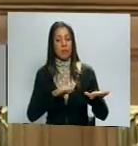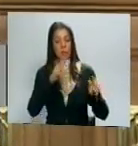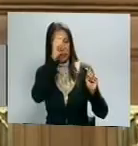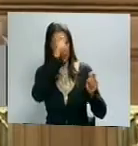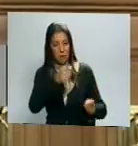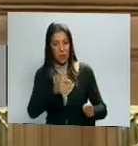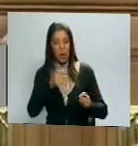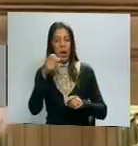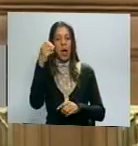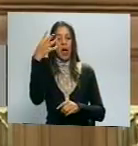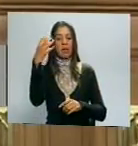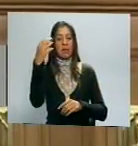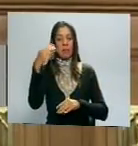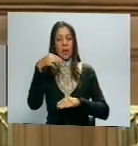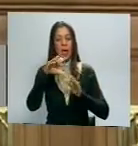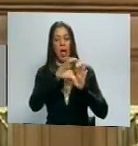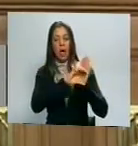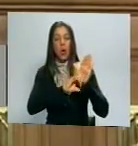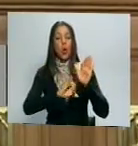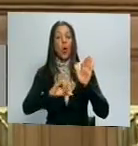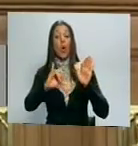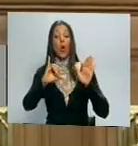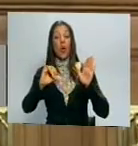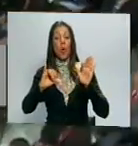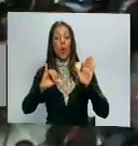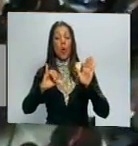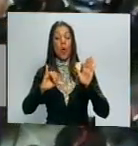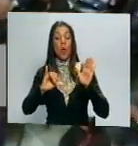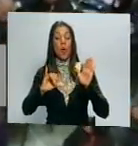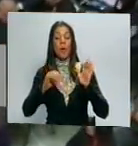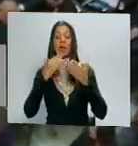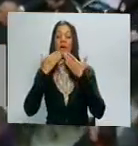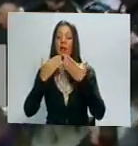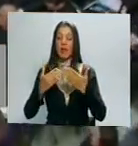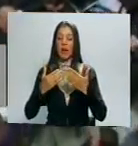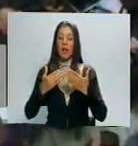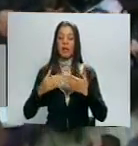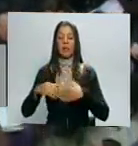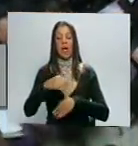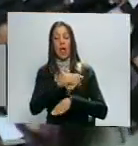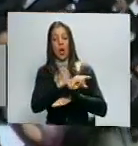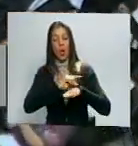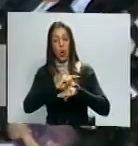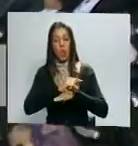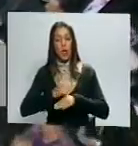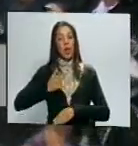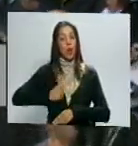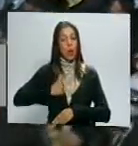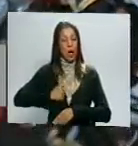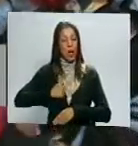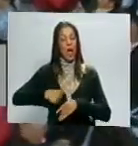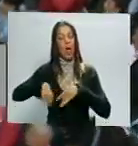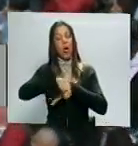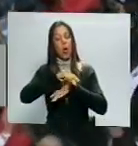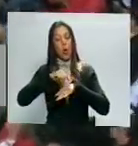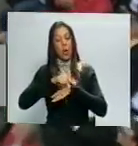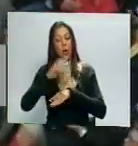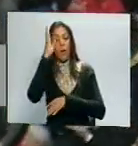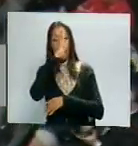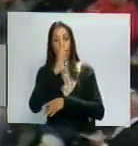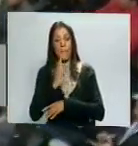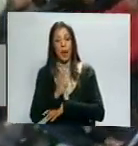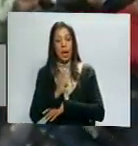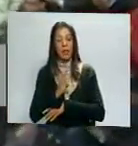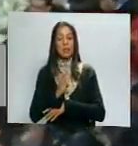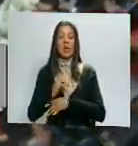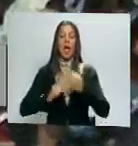a la Asamblea Nacional Constituyente. Le agradecemos al gobierno de Canadá y de Brasil por ese apoyo